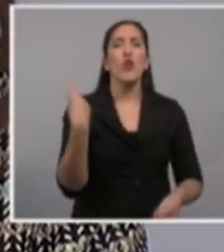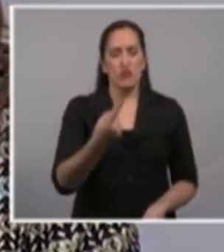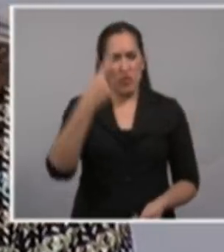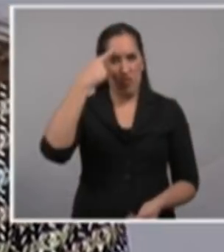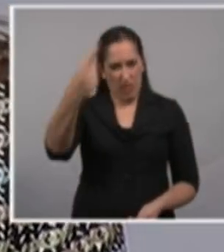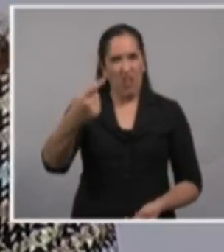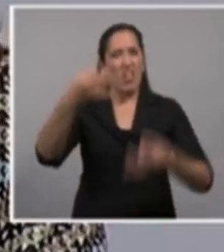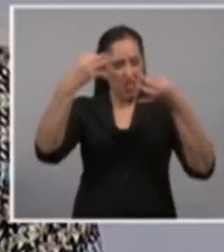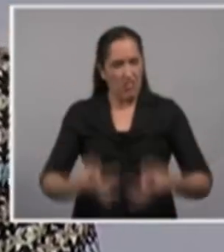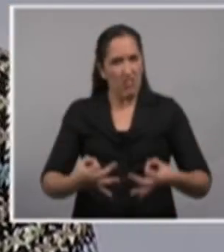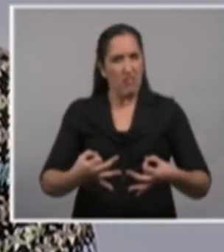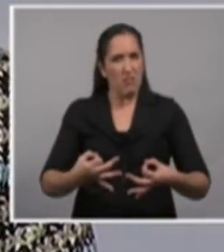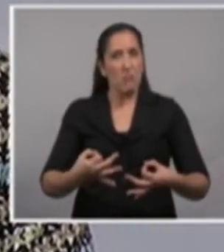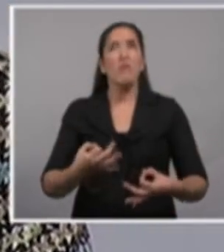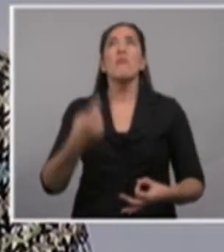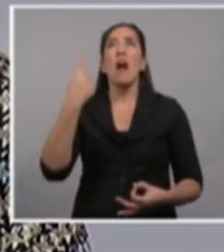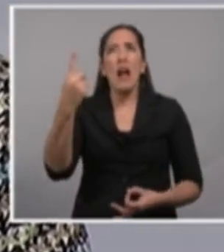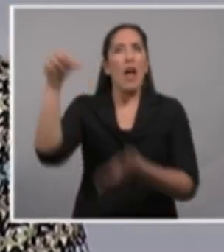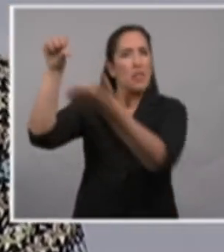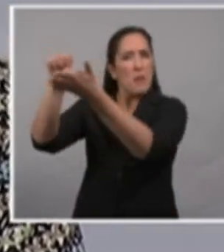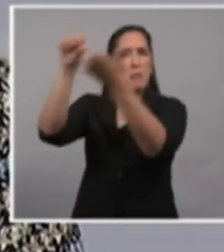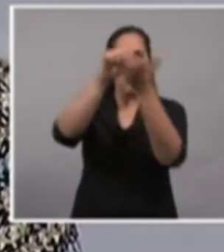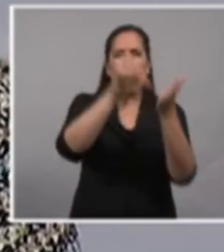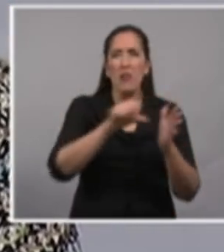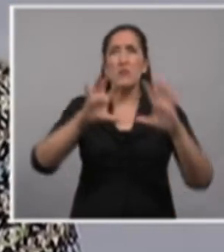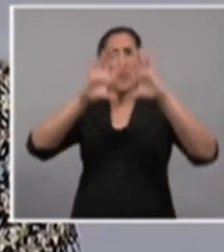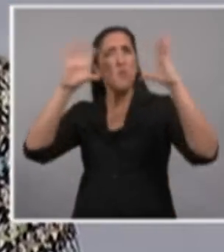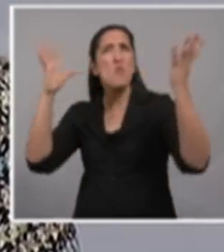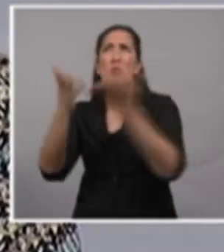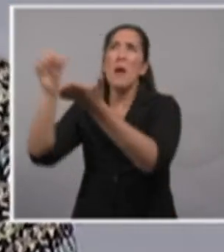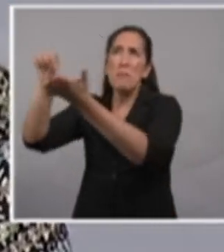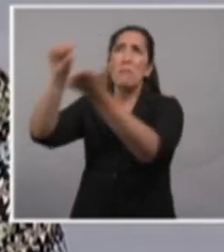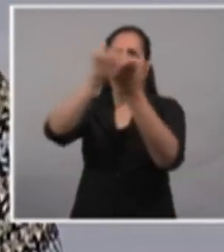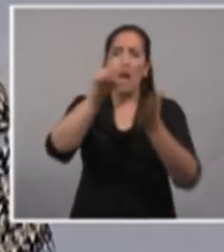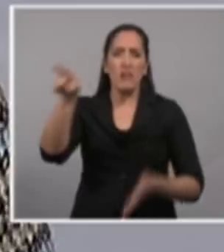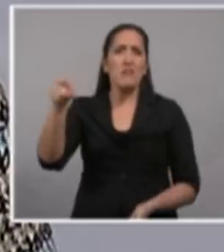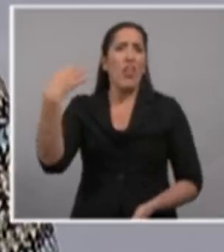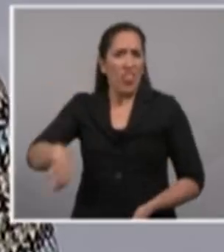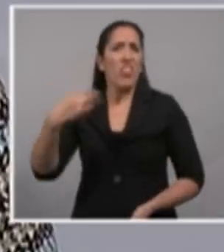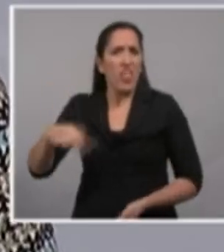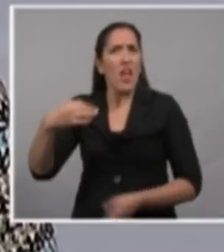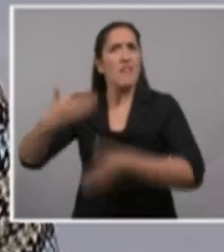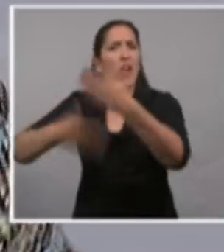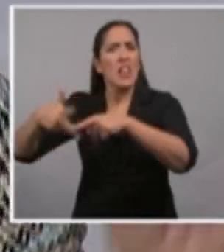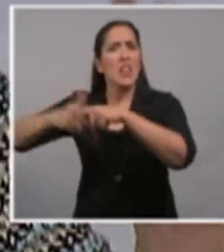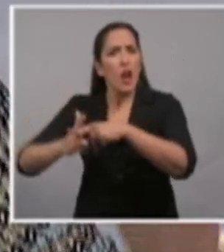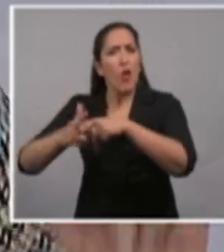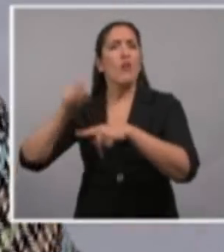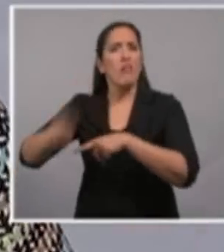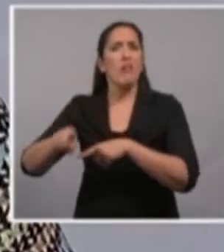creemos que cada país del mundo debe tener derecho al acceso de la tecnología nuclear,